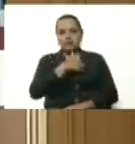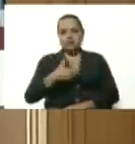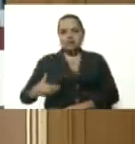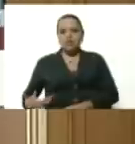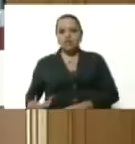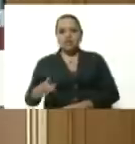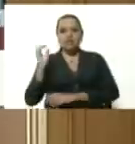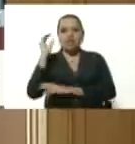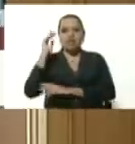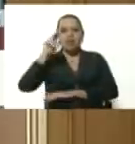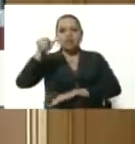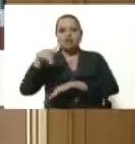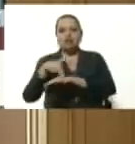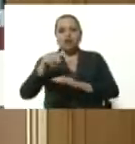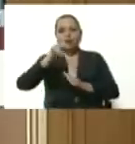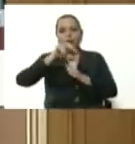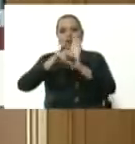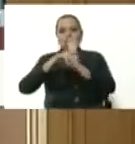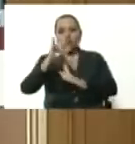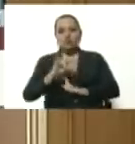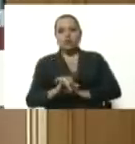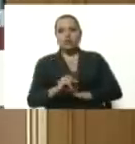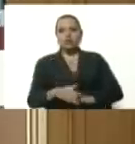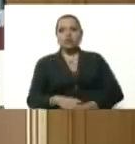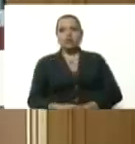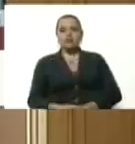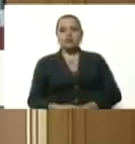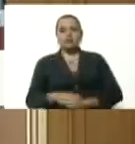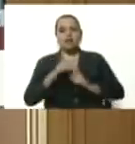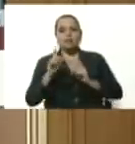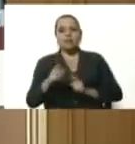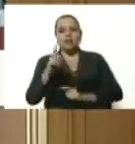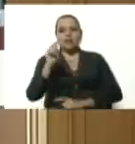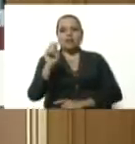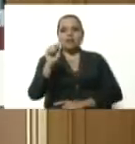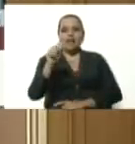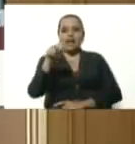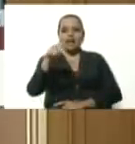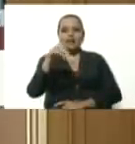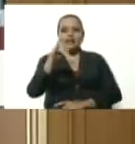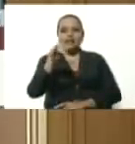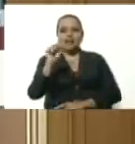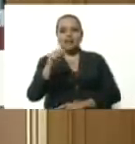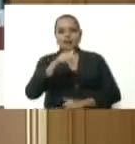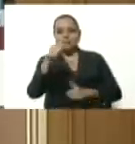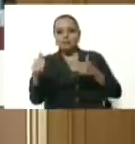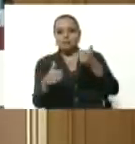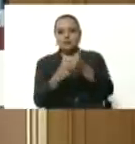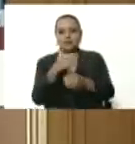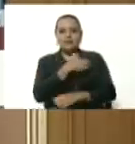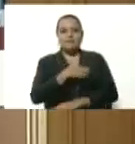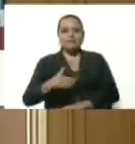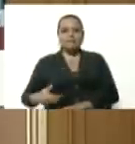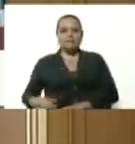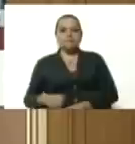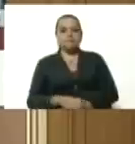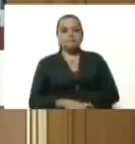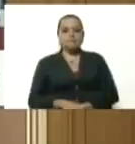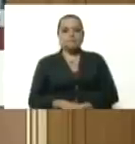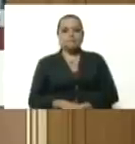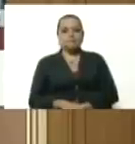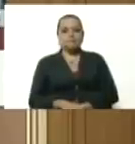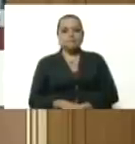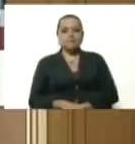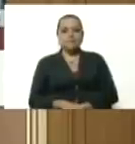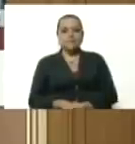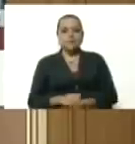Nacional Constituyente, a Tania Díaz, primera vicepresidenta, y la